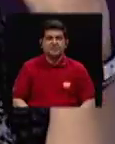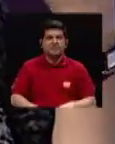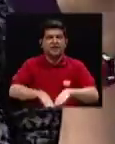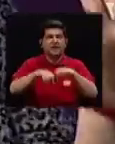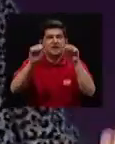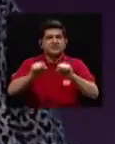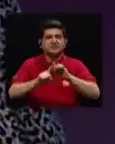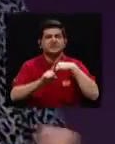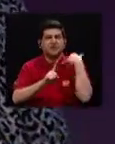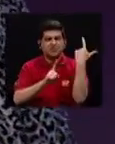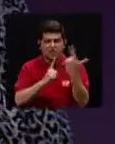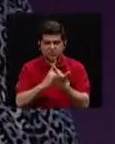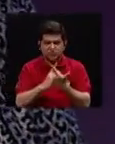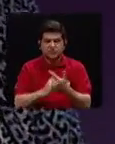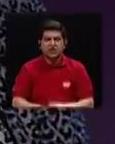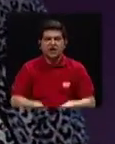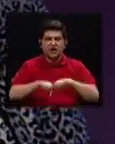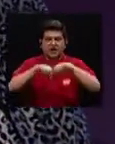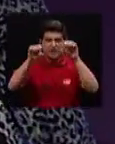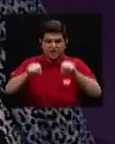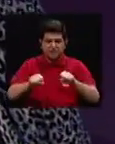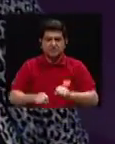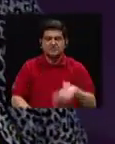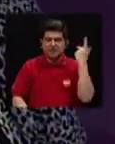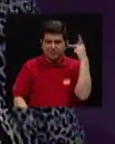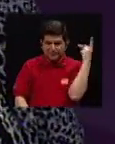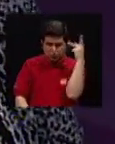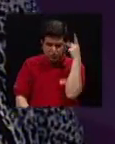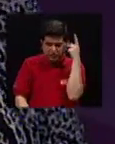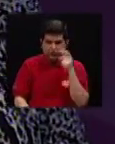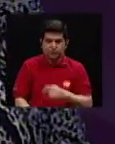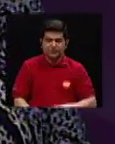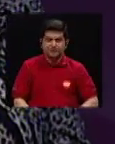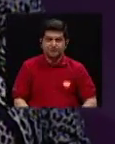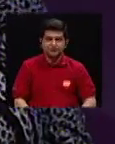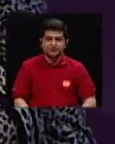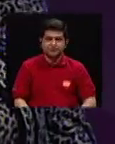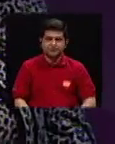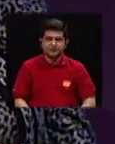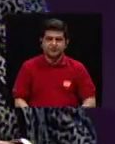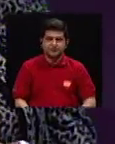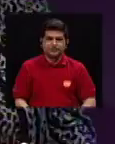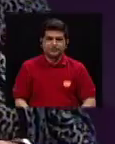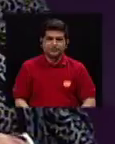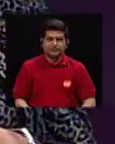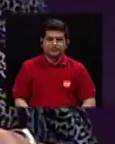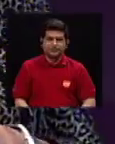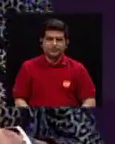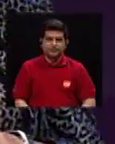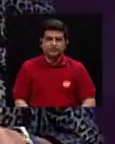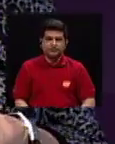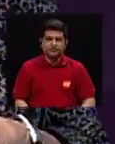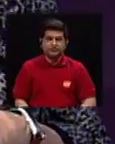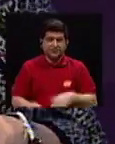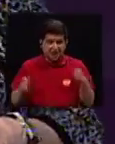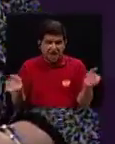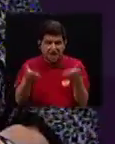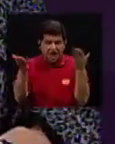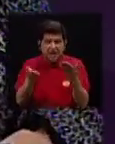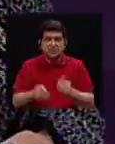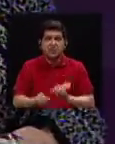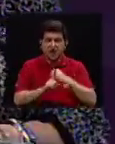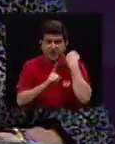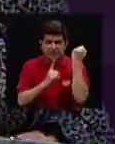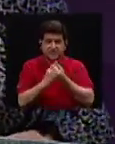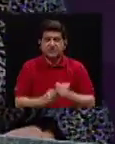social y un sistema de la propia política entonces eh e eh al empujarlos a la intimidad el estado se